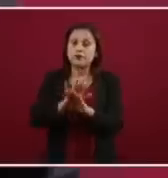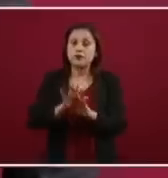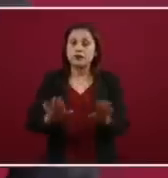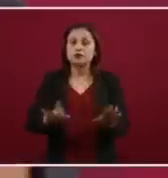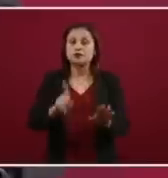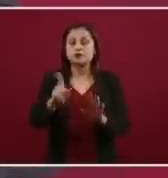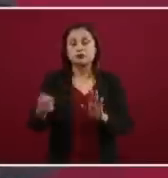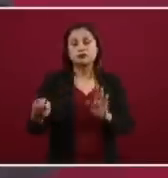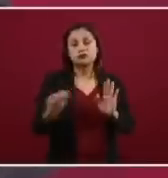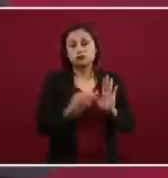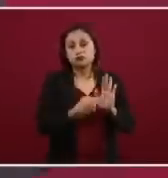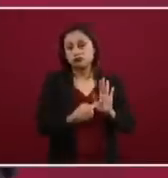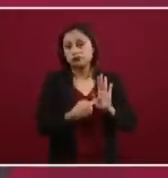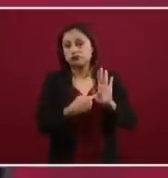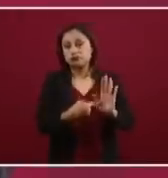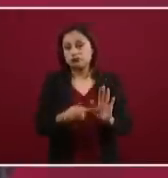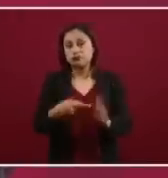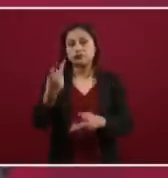porque